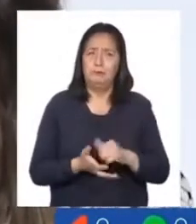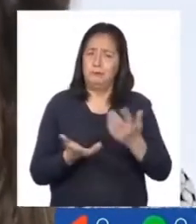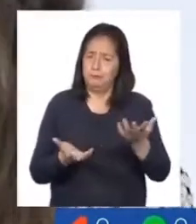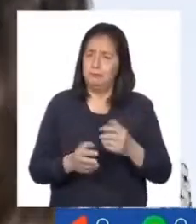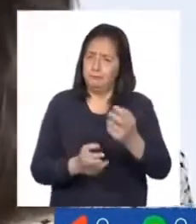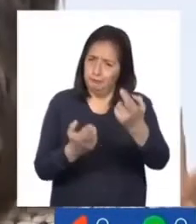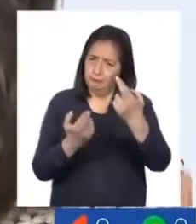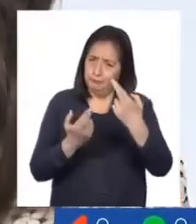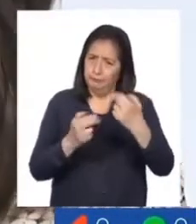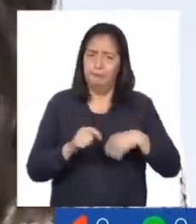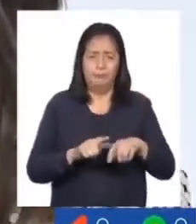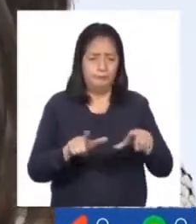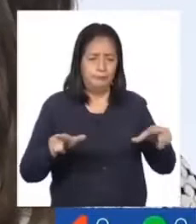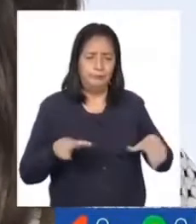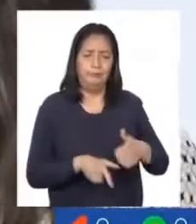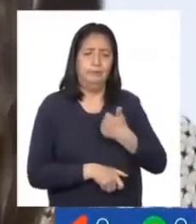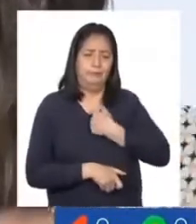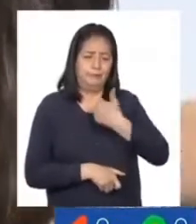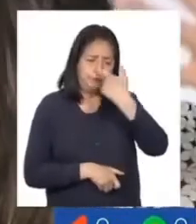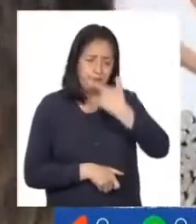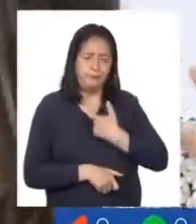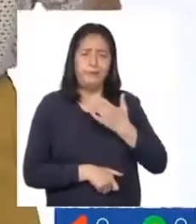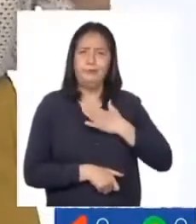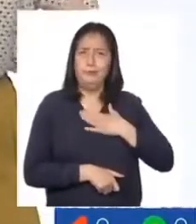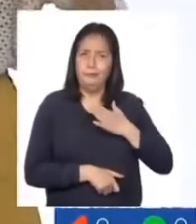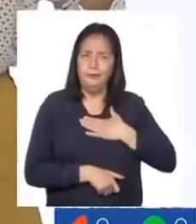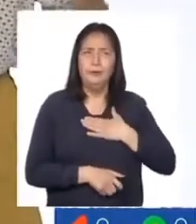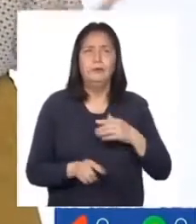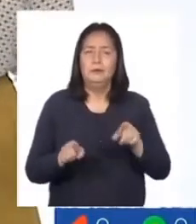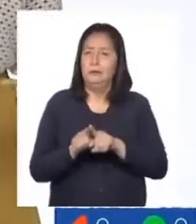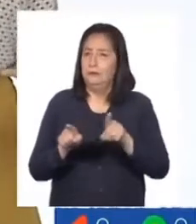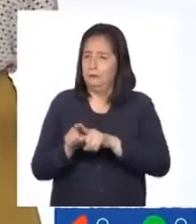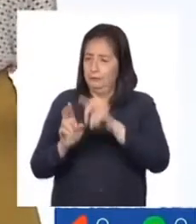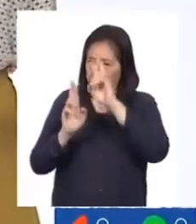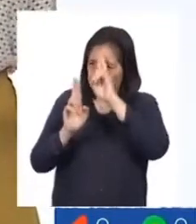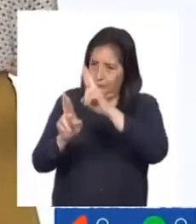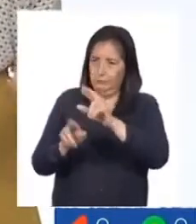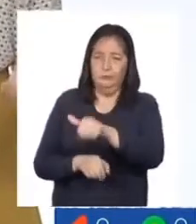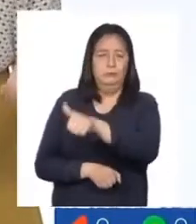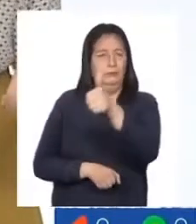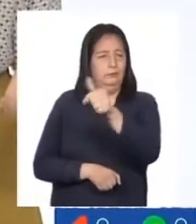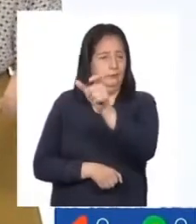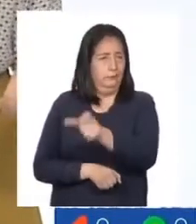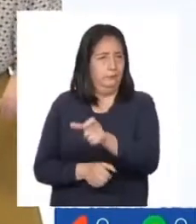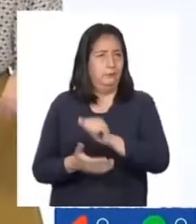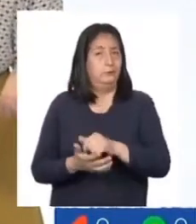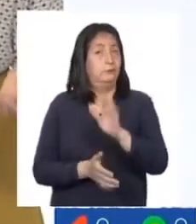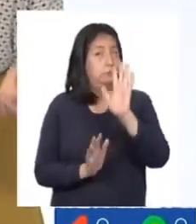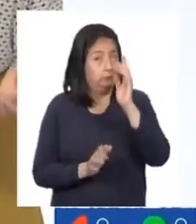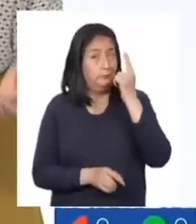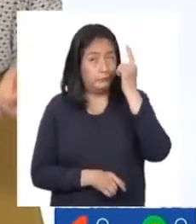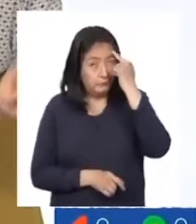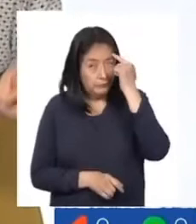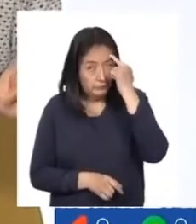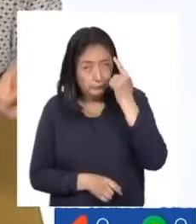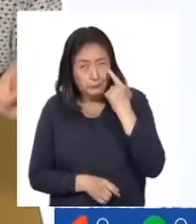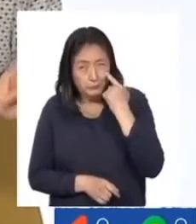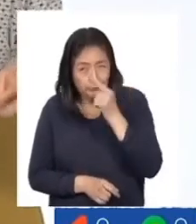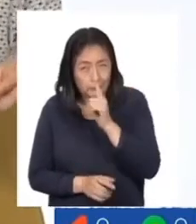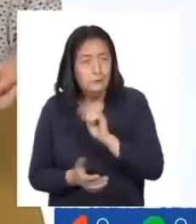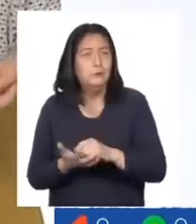hacemos respetar nuestro espacio personal y también respetamos el de los demás. Ojito, ojito, esto